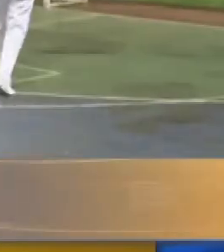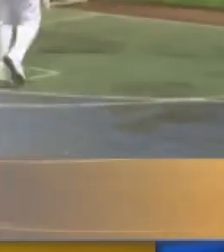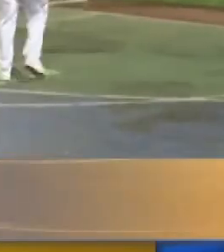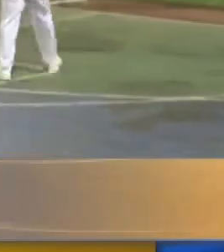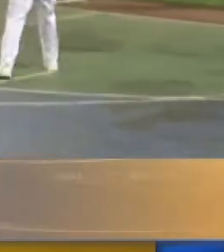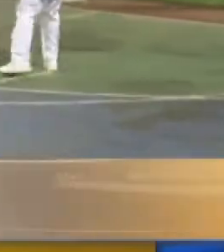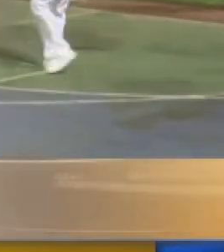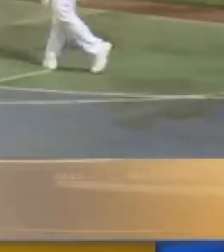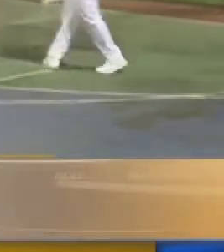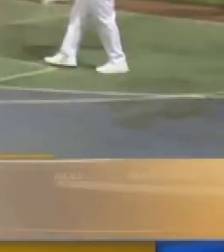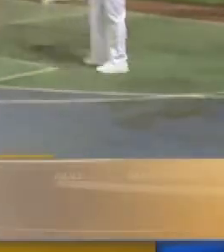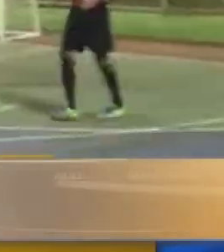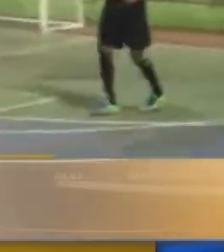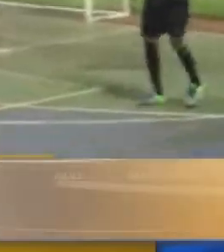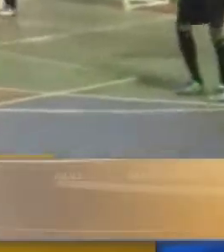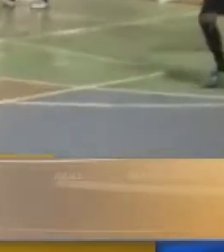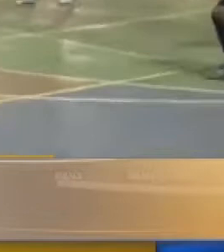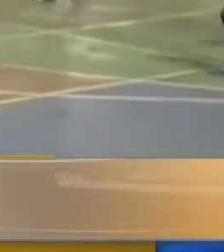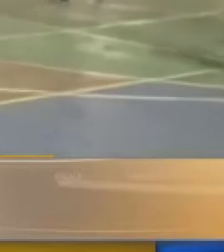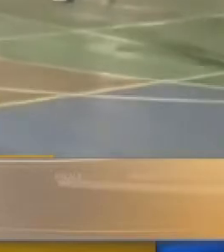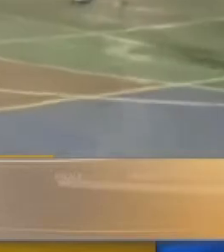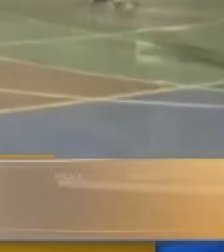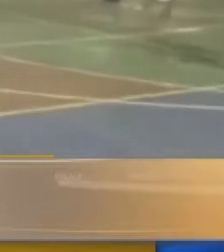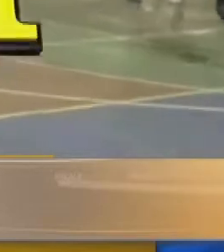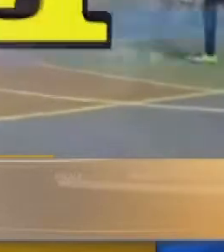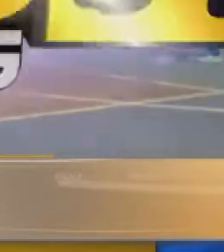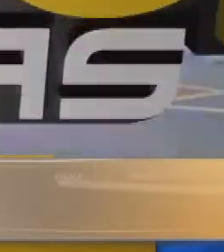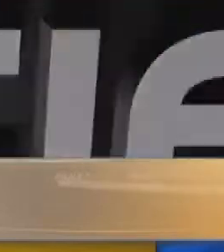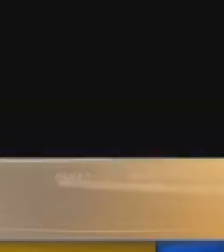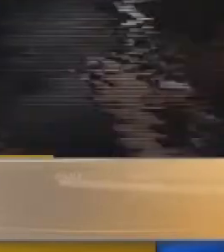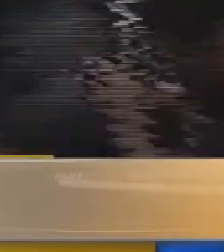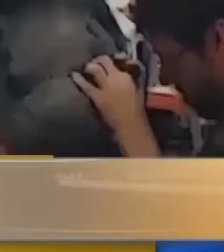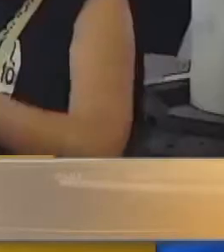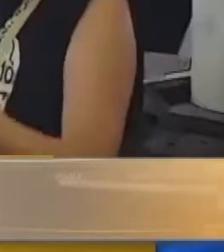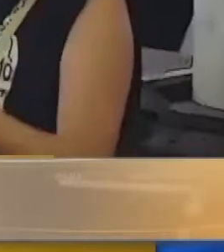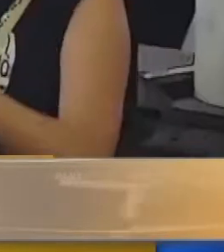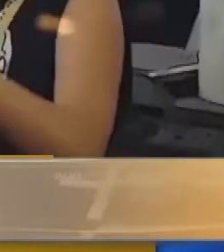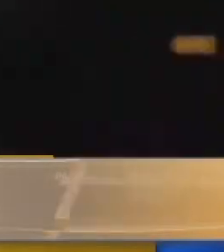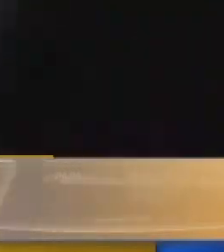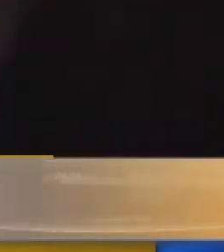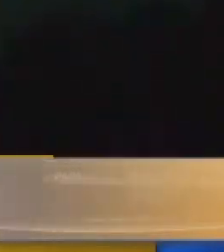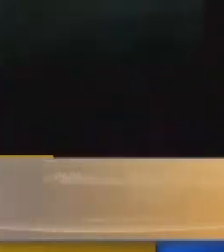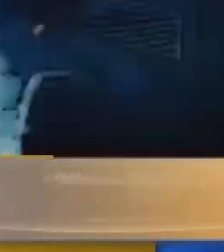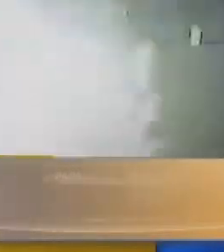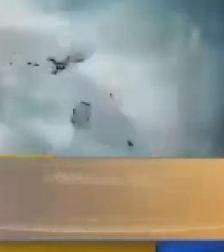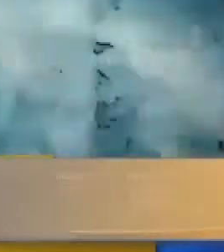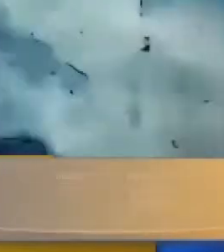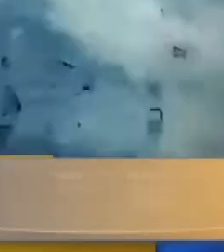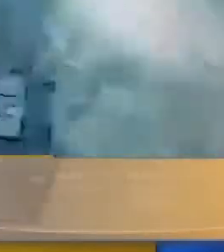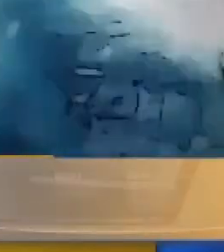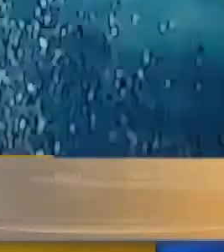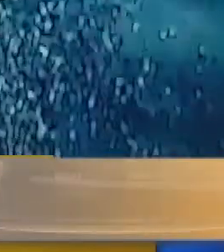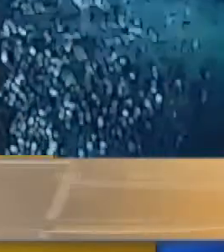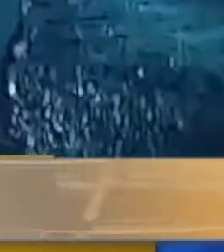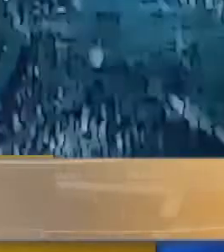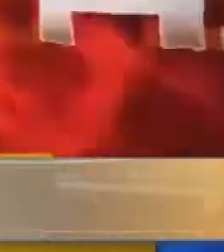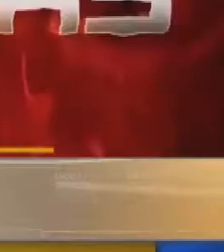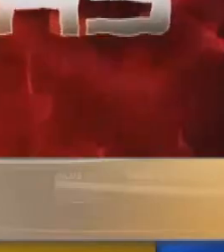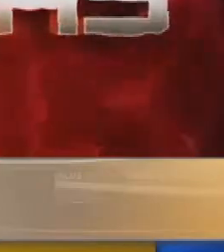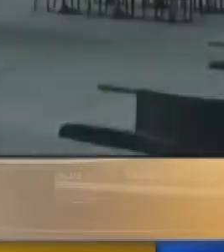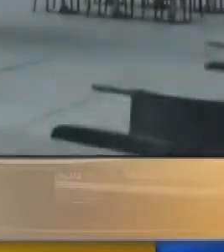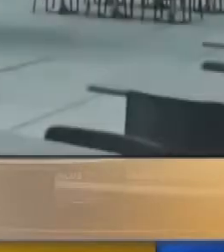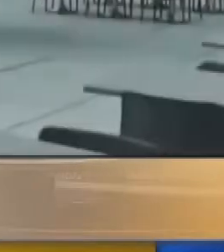descentralizado. Los partidos se juegan en varios escenarios deportivos de la ciudad. Y al cierre, llegó a la parrilla de programación de Enlace